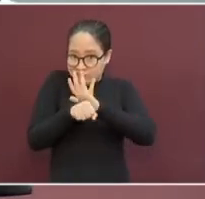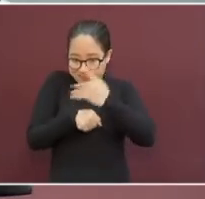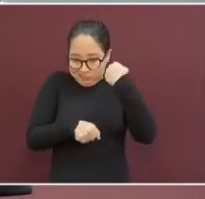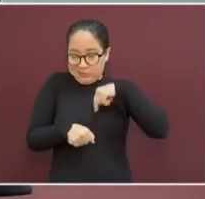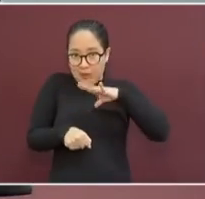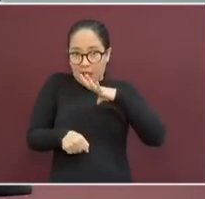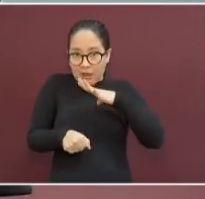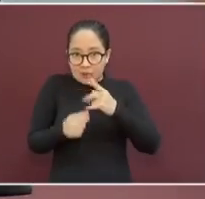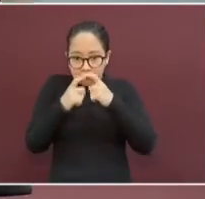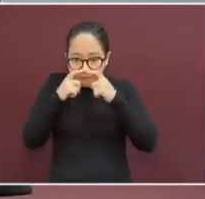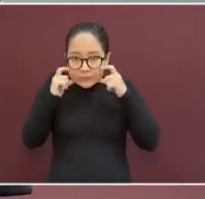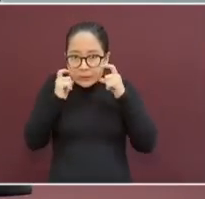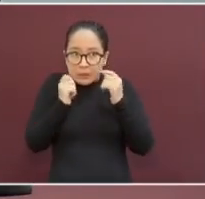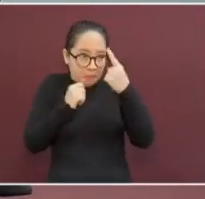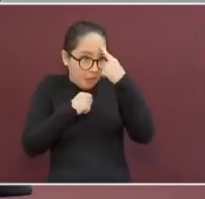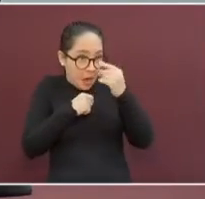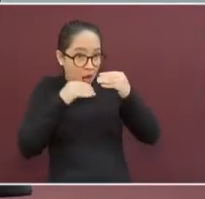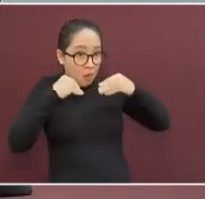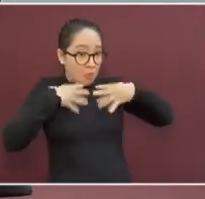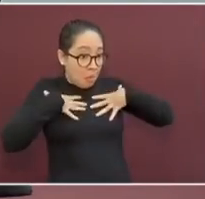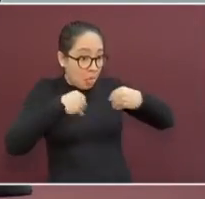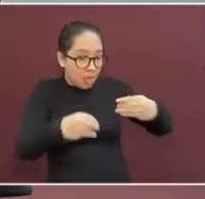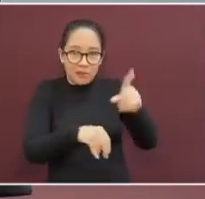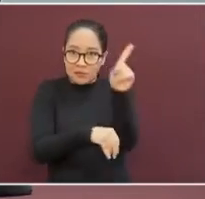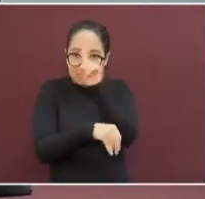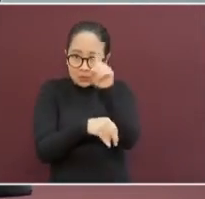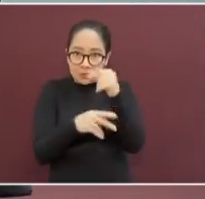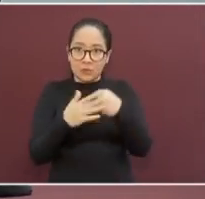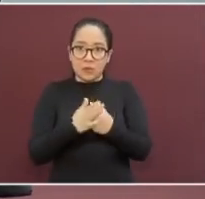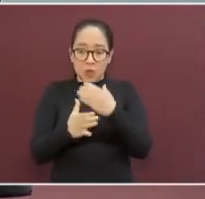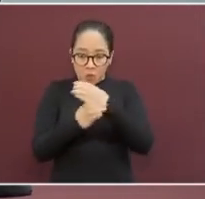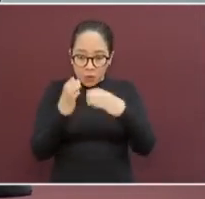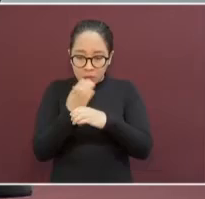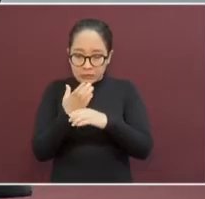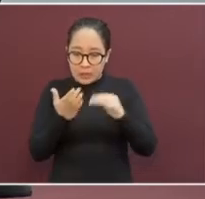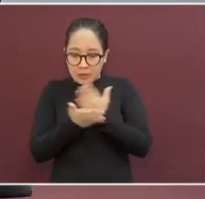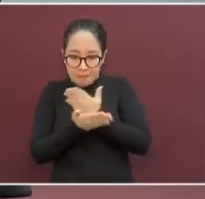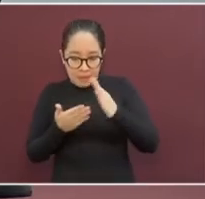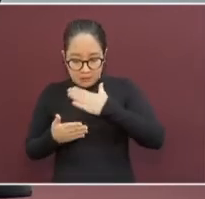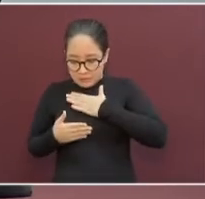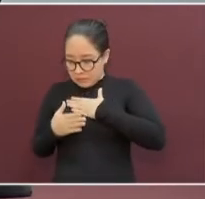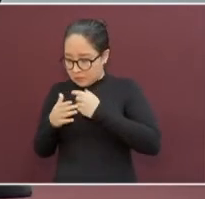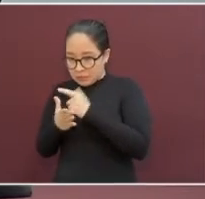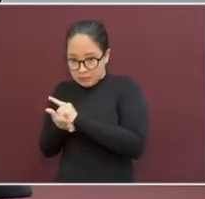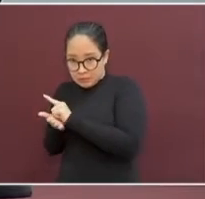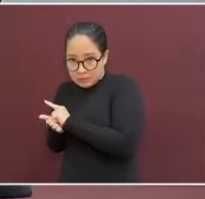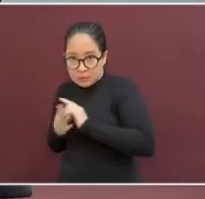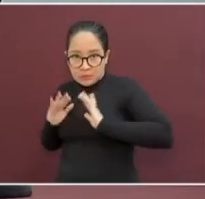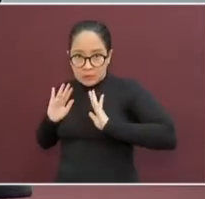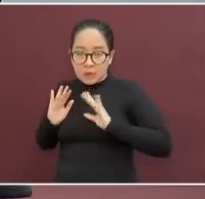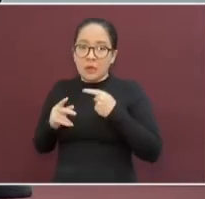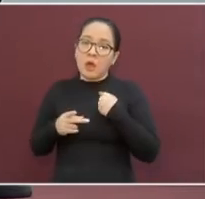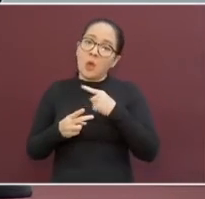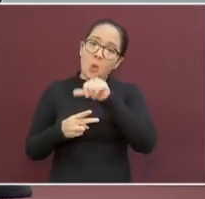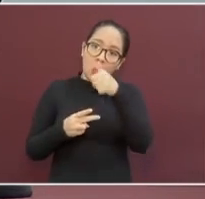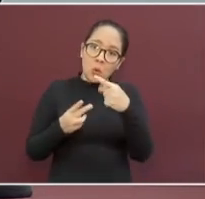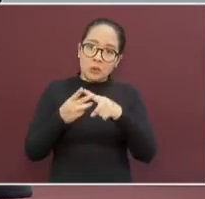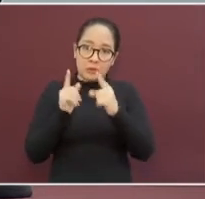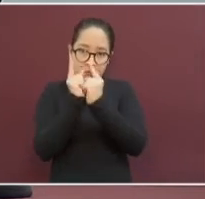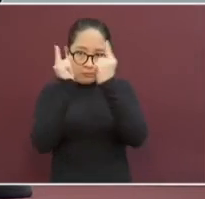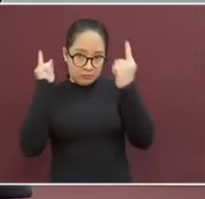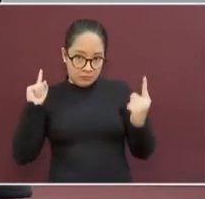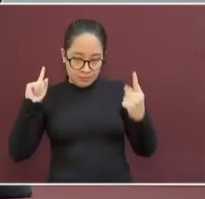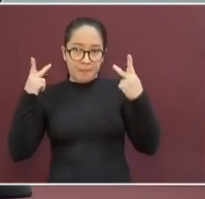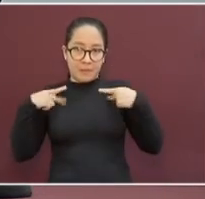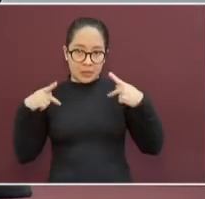y guardar la sana distancia usar artículos personales por separado así como utensilios de cocina